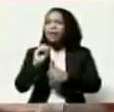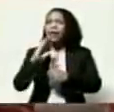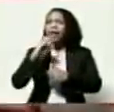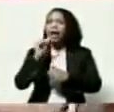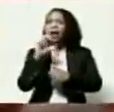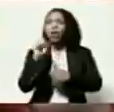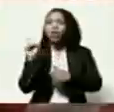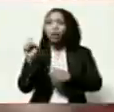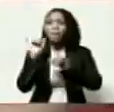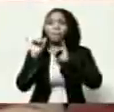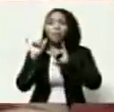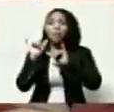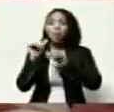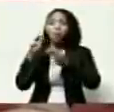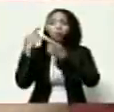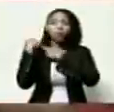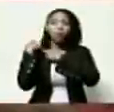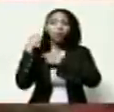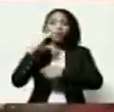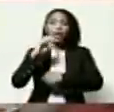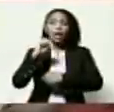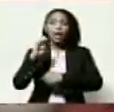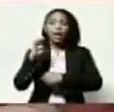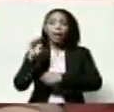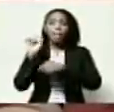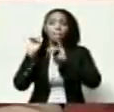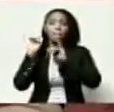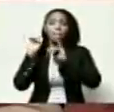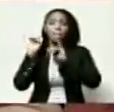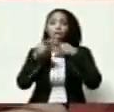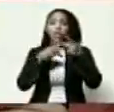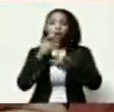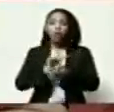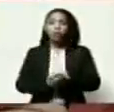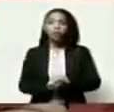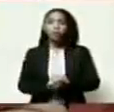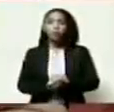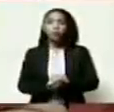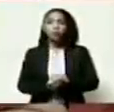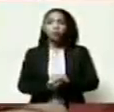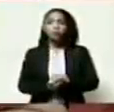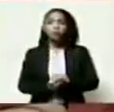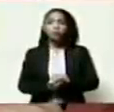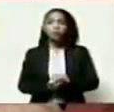mismo cargo en el CNE y en el mismo partido.